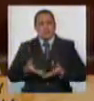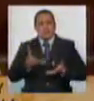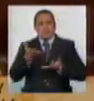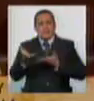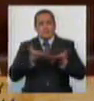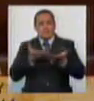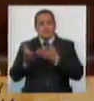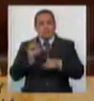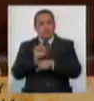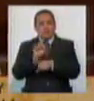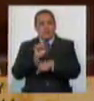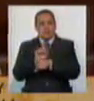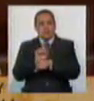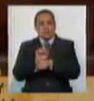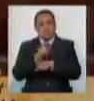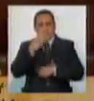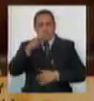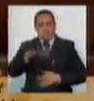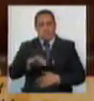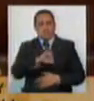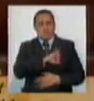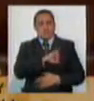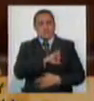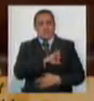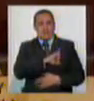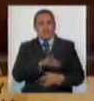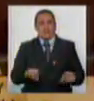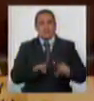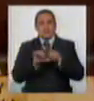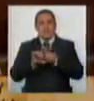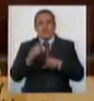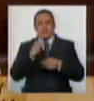de educación inicial, la